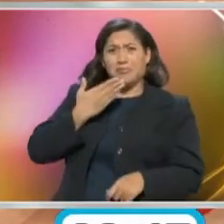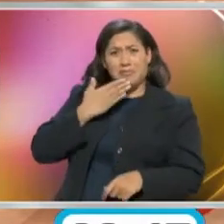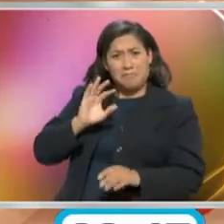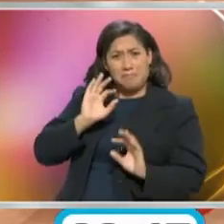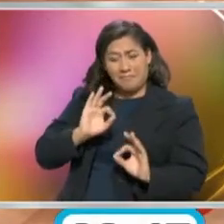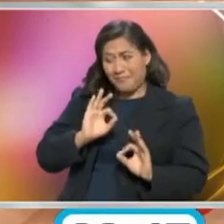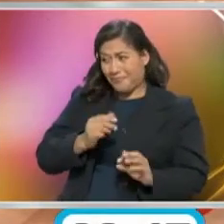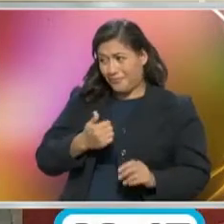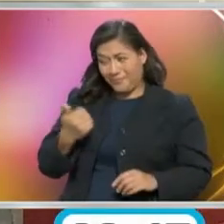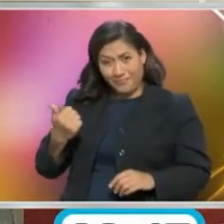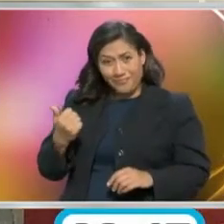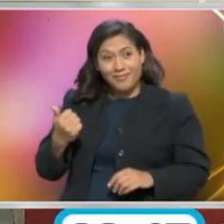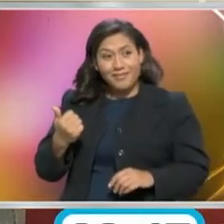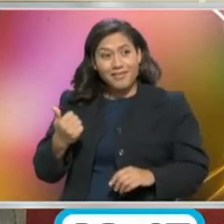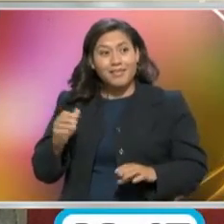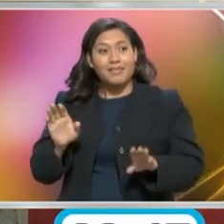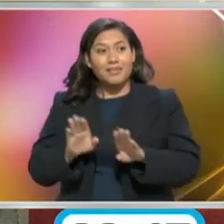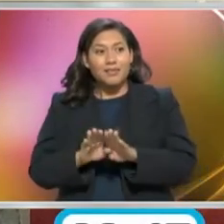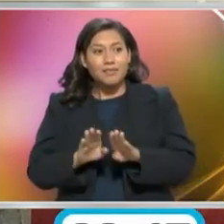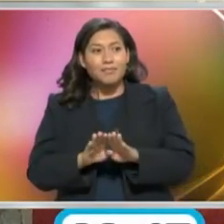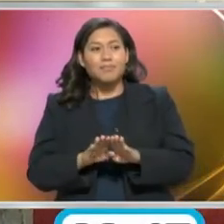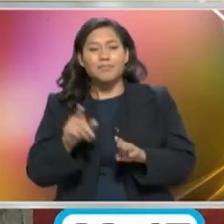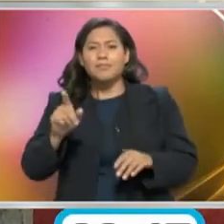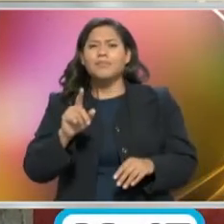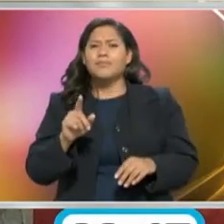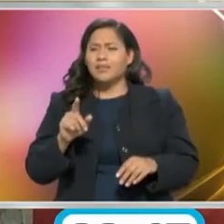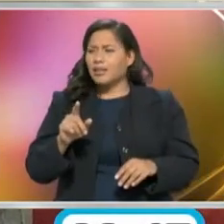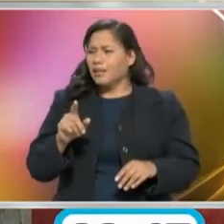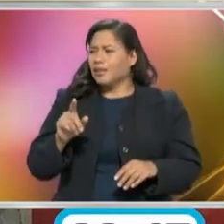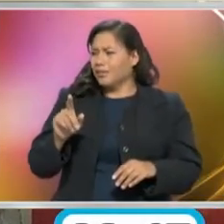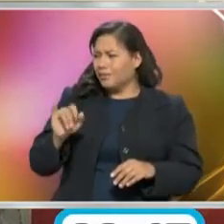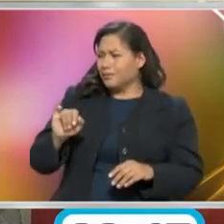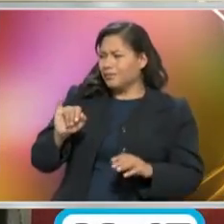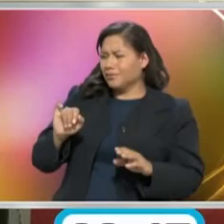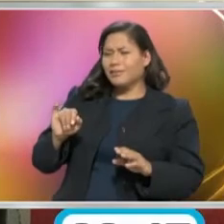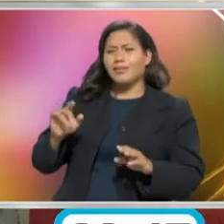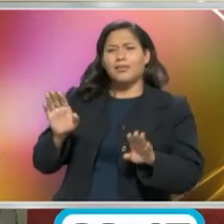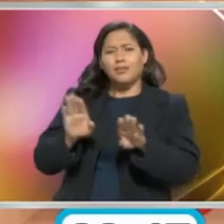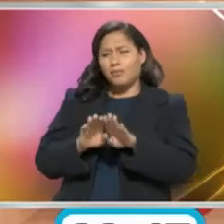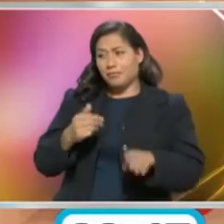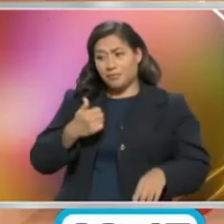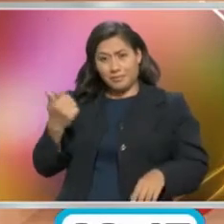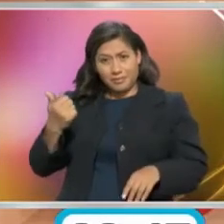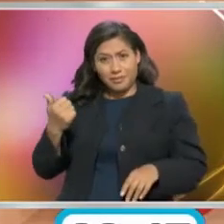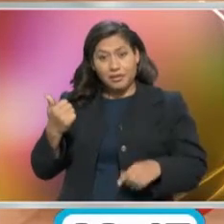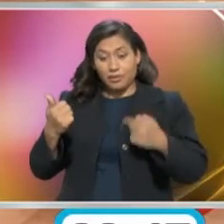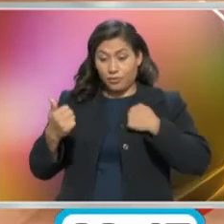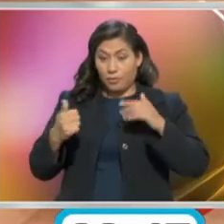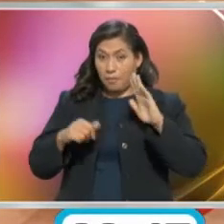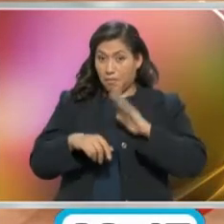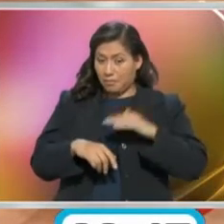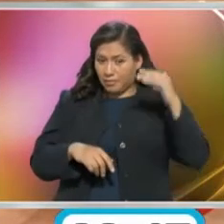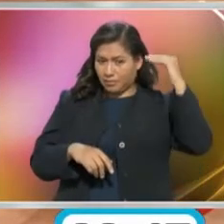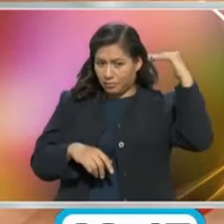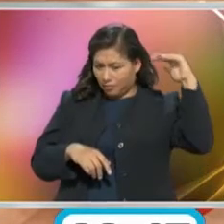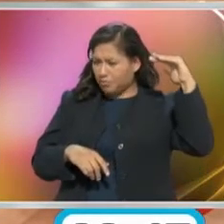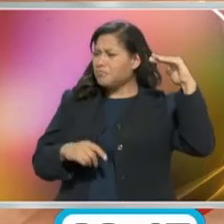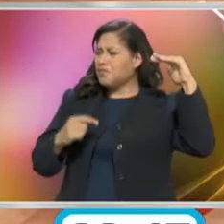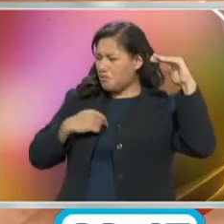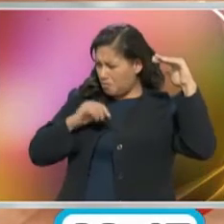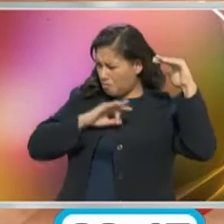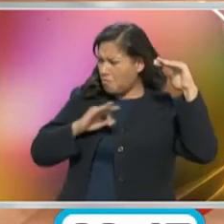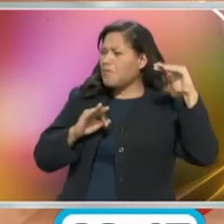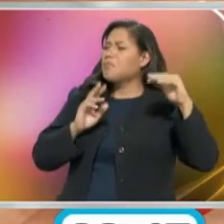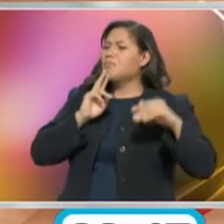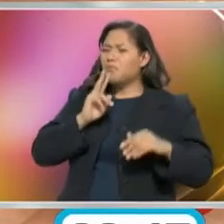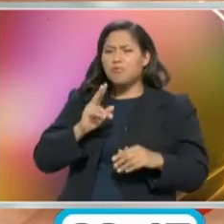Essendo che io sono la sorella più grande, penso che anch'io lo posso fare. Ah, como yo soy la más grande, yo creo que puedo hacerlo también muy Lo